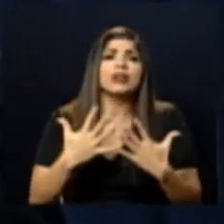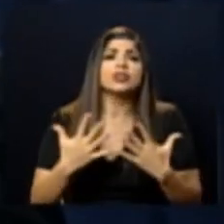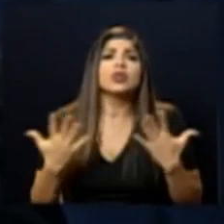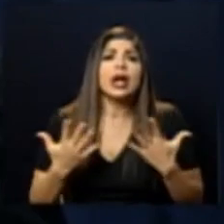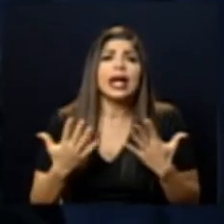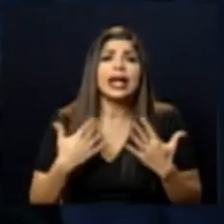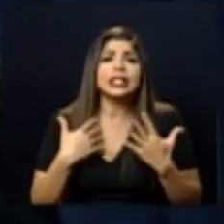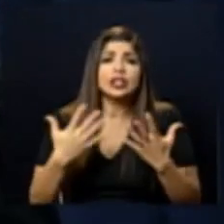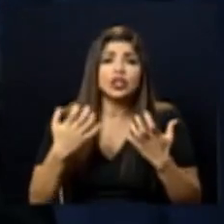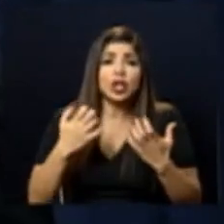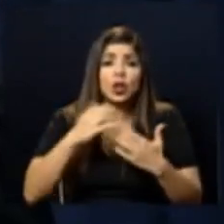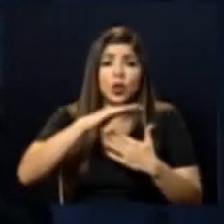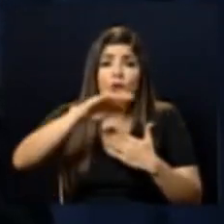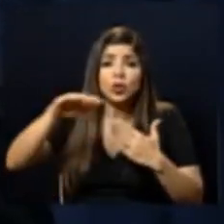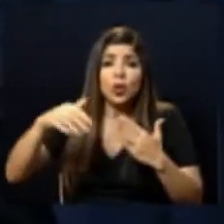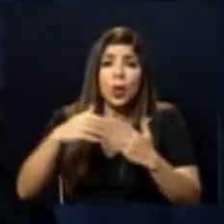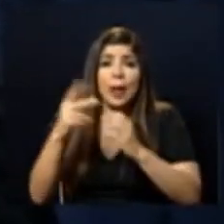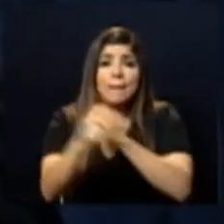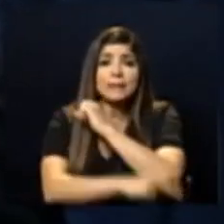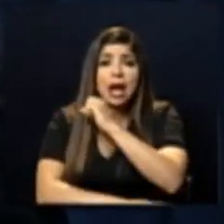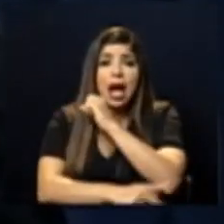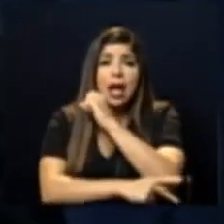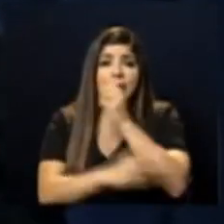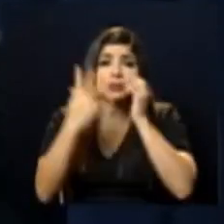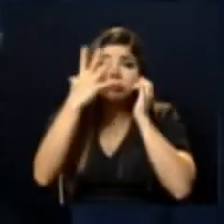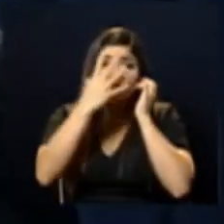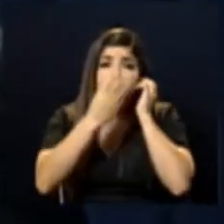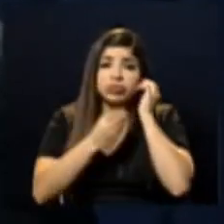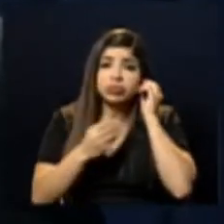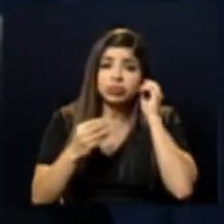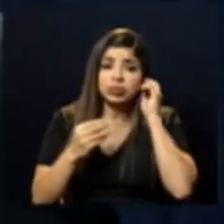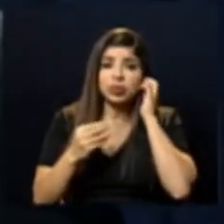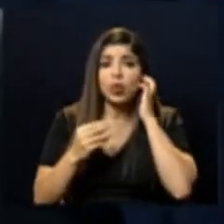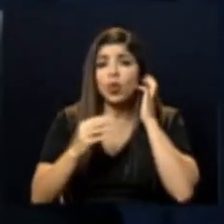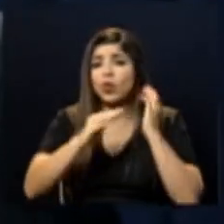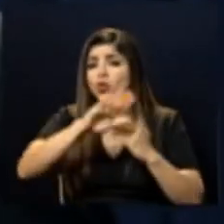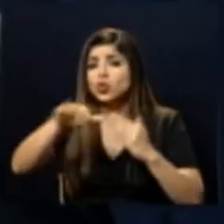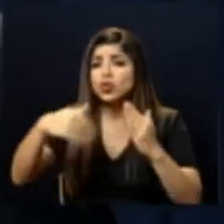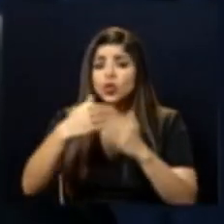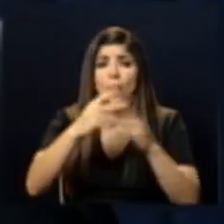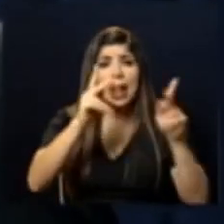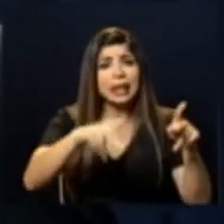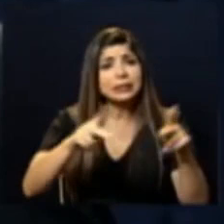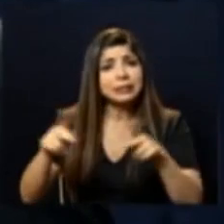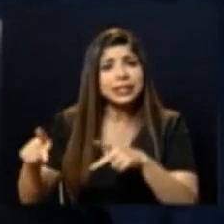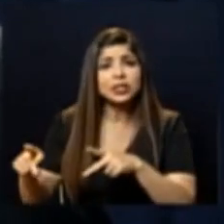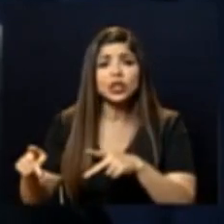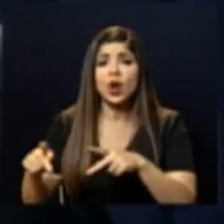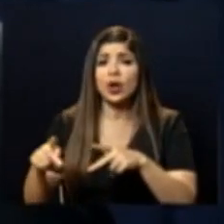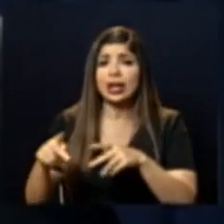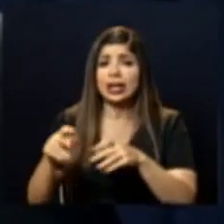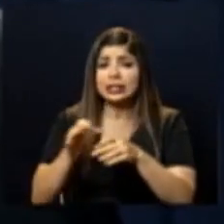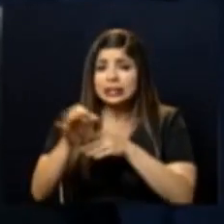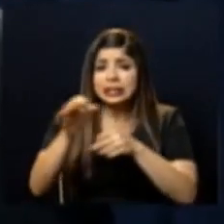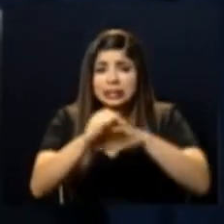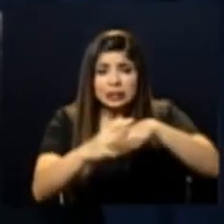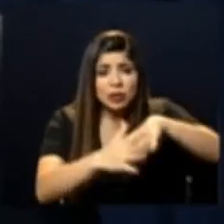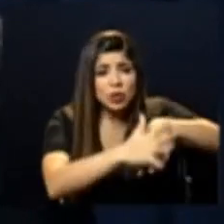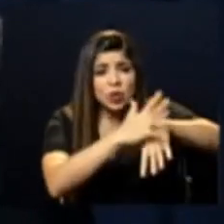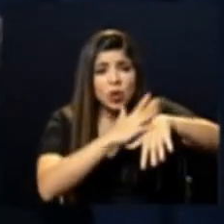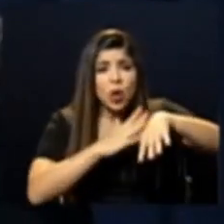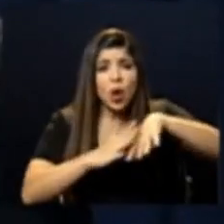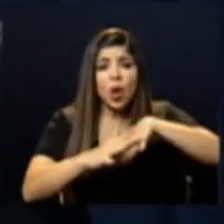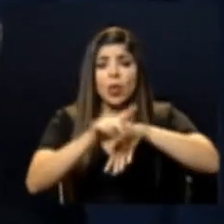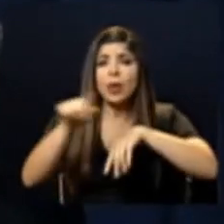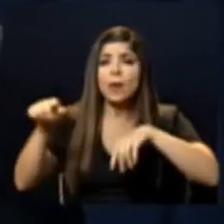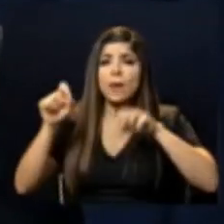es que todo este maravilloso país, con todas sus personas, en todos los rincones,